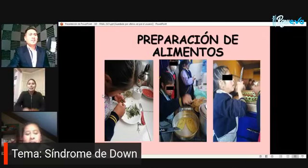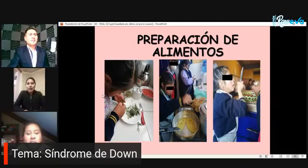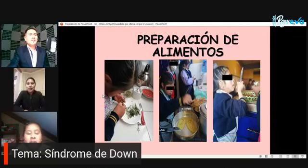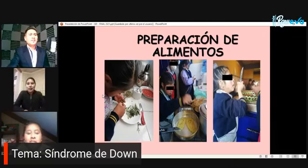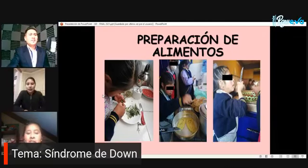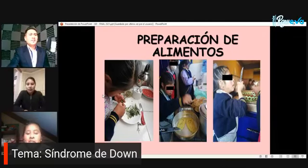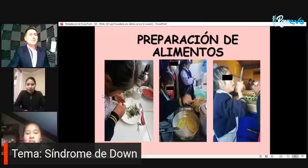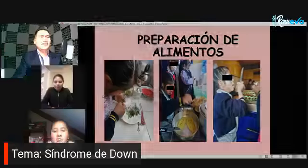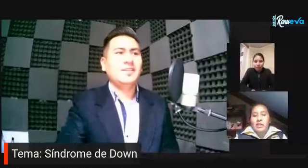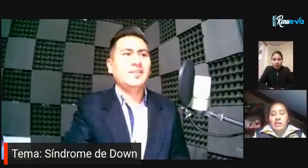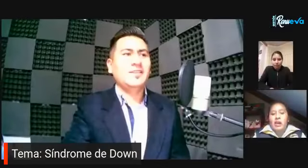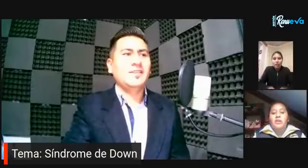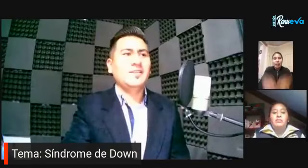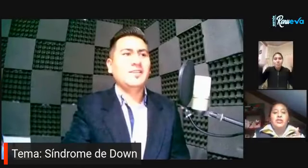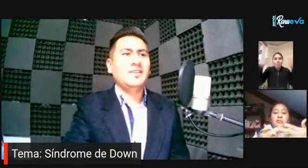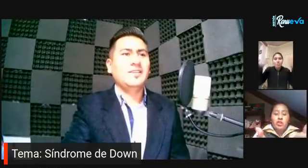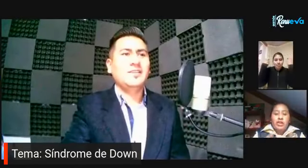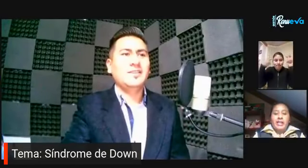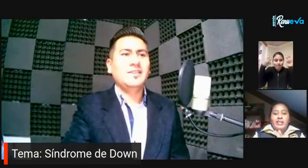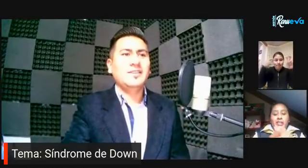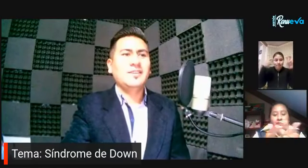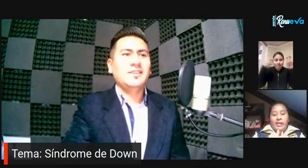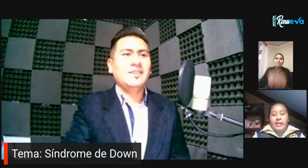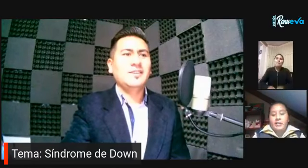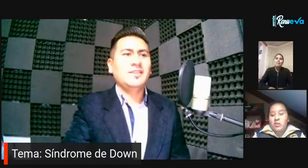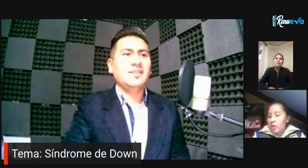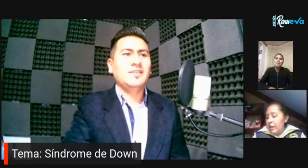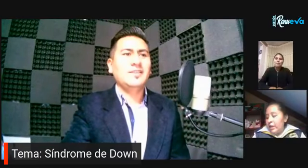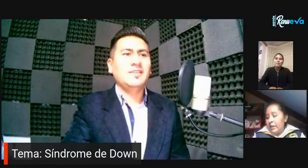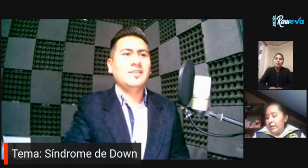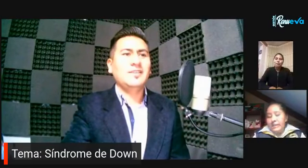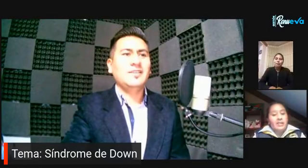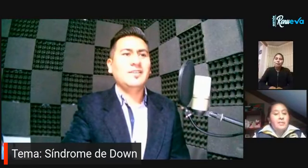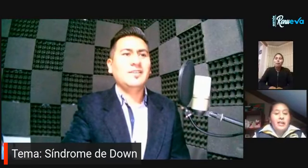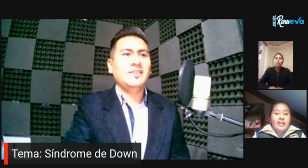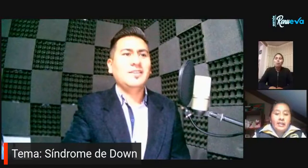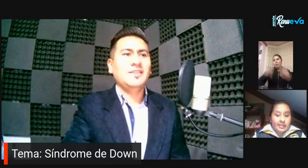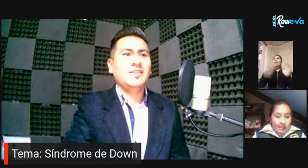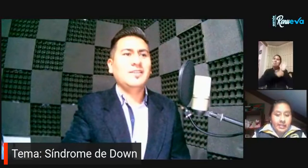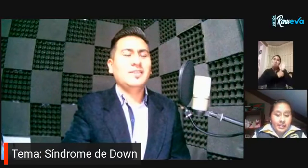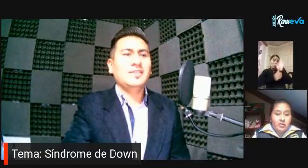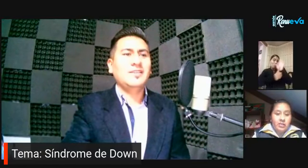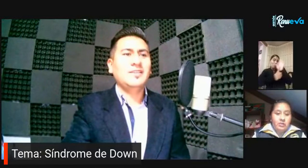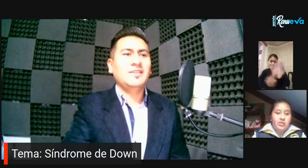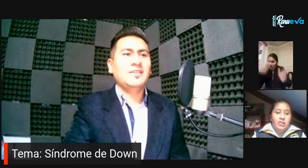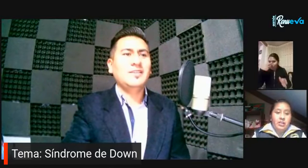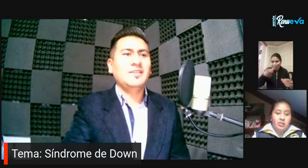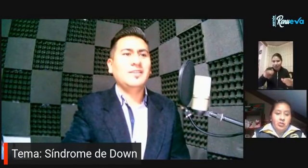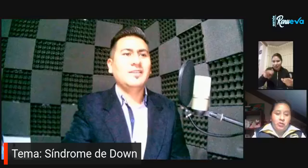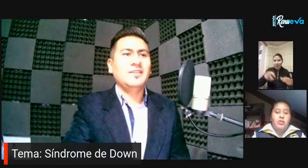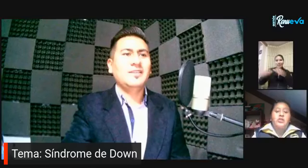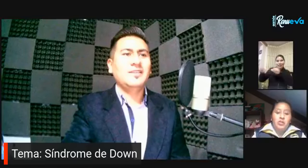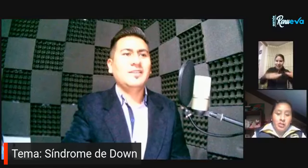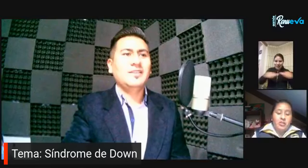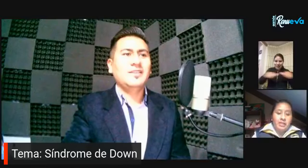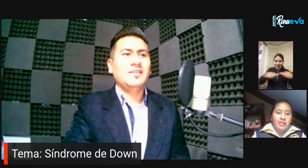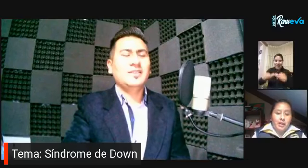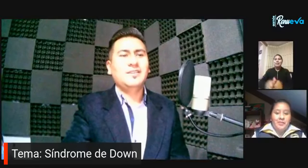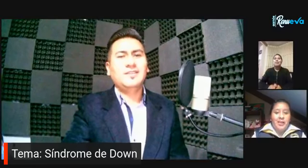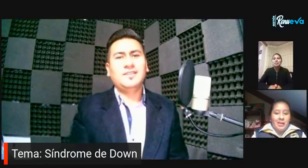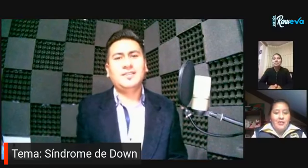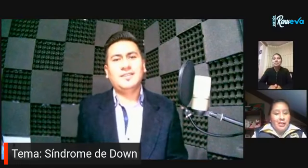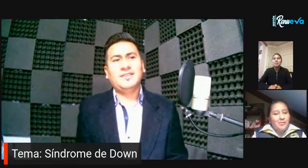El tema de síndrome de Down y poder mostrarles y reflejarles, ¿no? Las actividades que se hace dentro de nuestro centro con los niños con síndrome